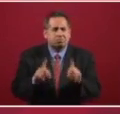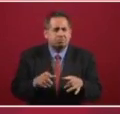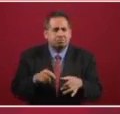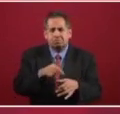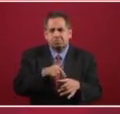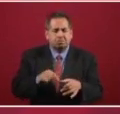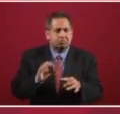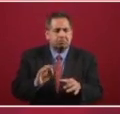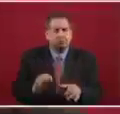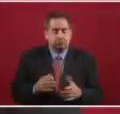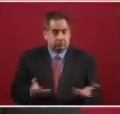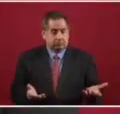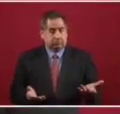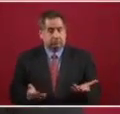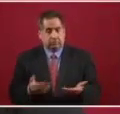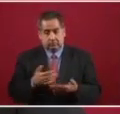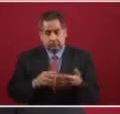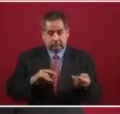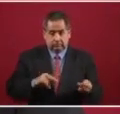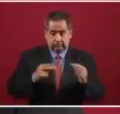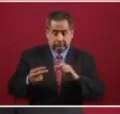tranquilo. Bueno, pues